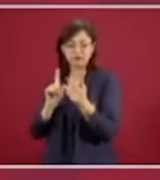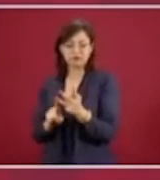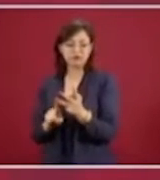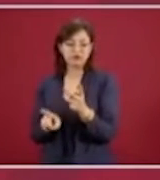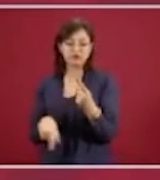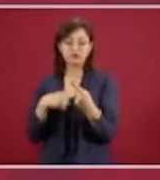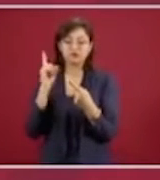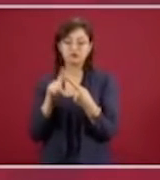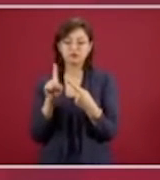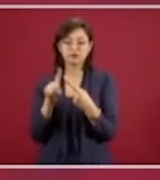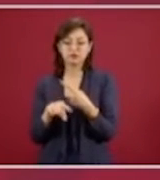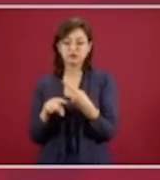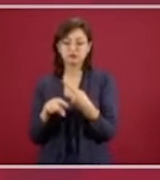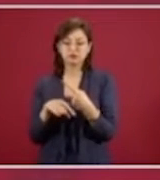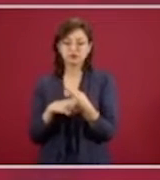Una,